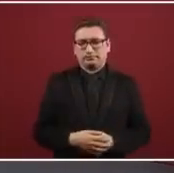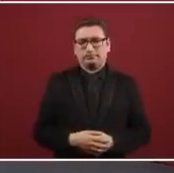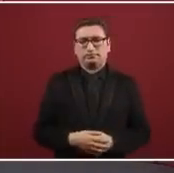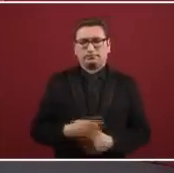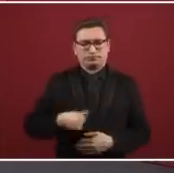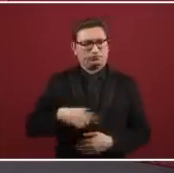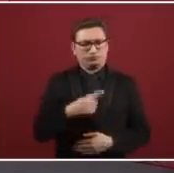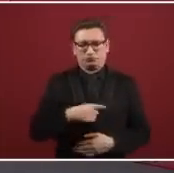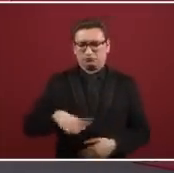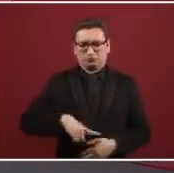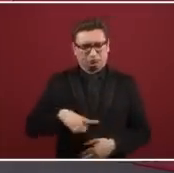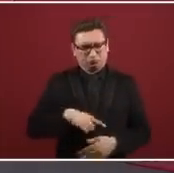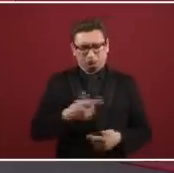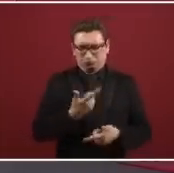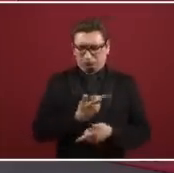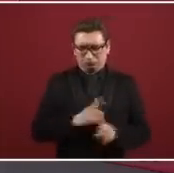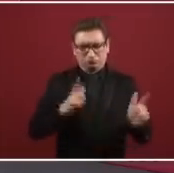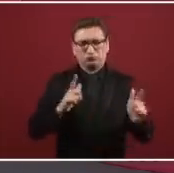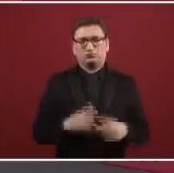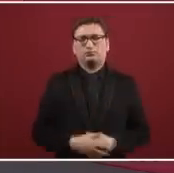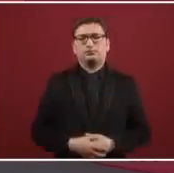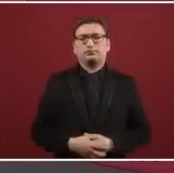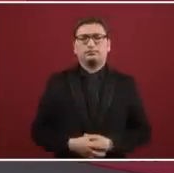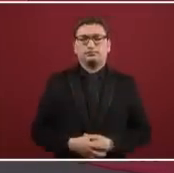mejor disposición. Ahí hubo